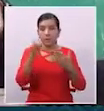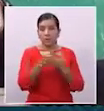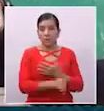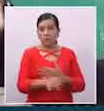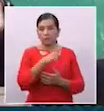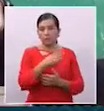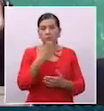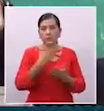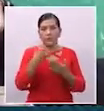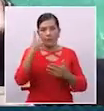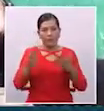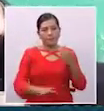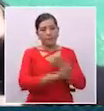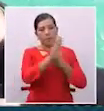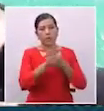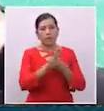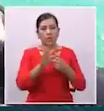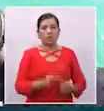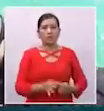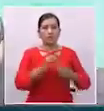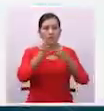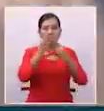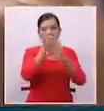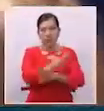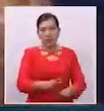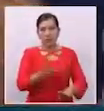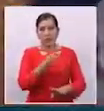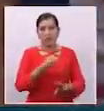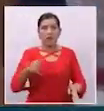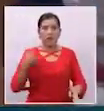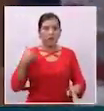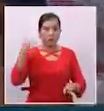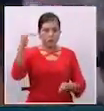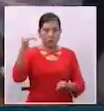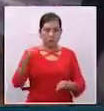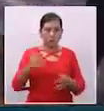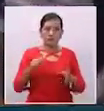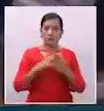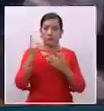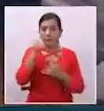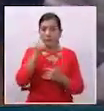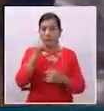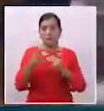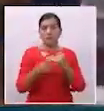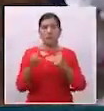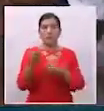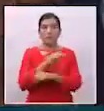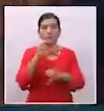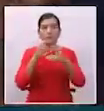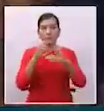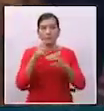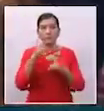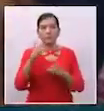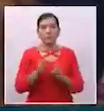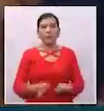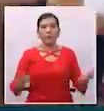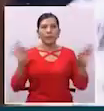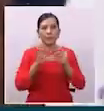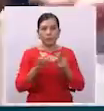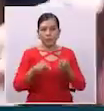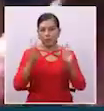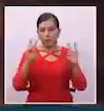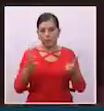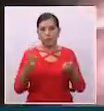este proyecto que hace la protección hacia nuestra niñez y adolescencia. La viceministra de Comunicación, Gabriela Alcón, resaltó la importancia de esta iniciativa,